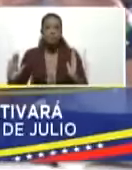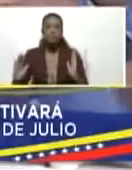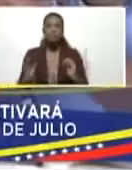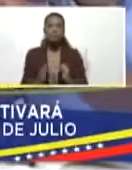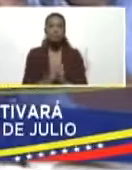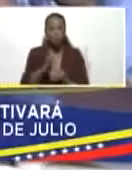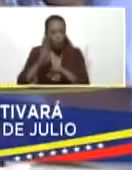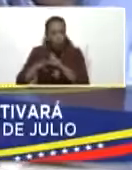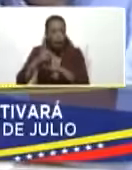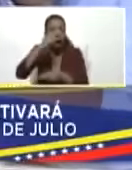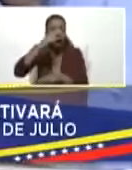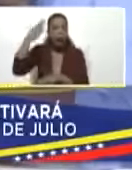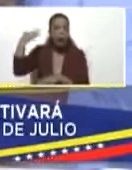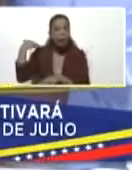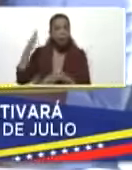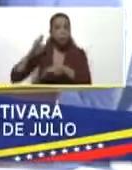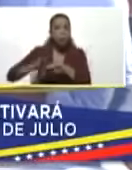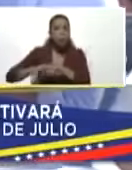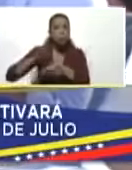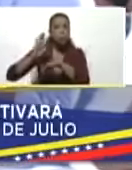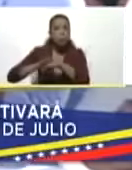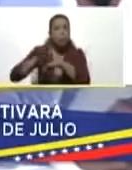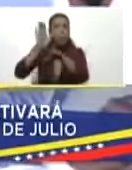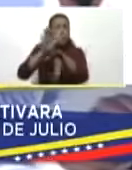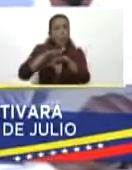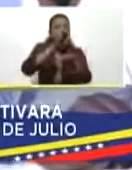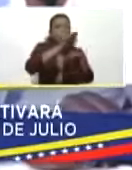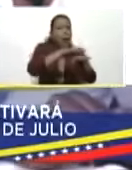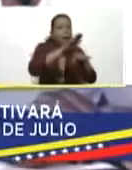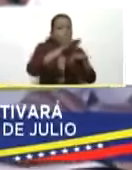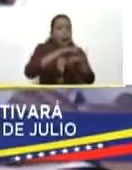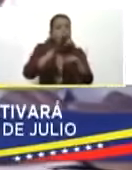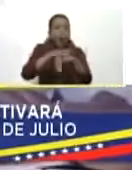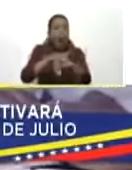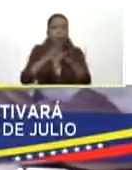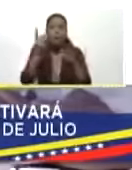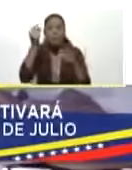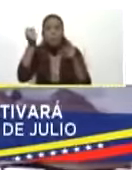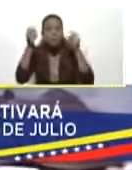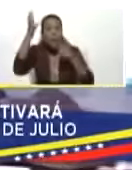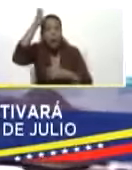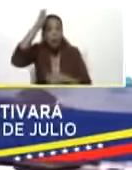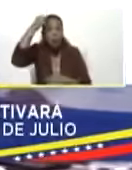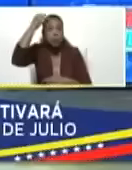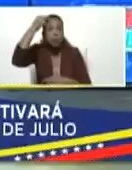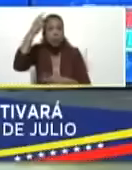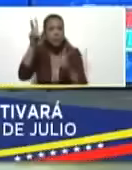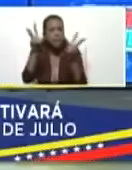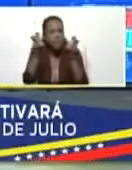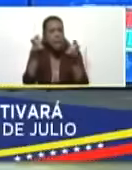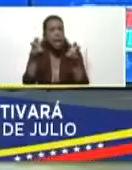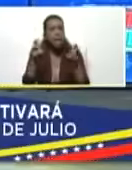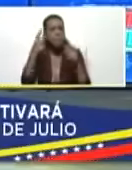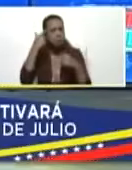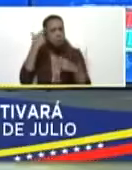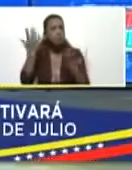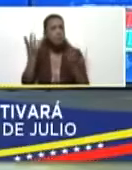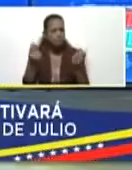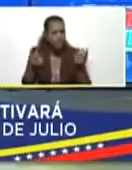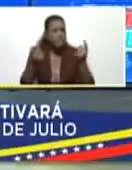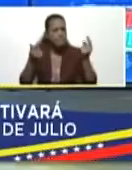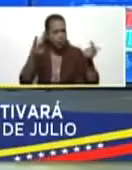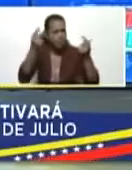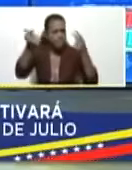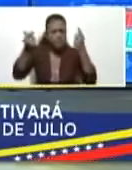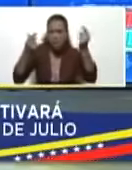Yo lo vengo diciendo y pregonando para despertar la conciencia sobre el tema, para ponernos